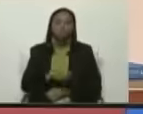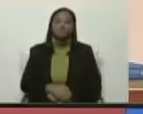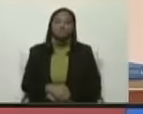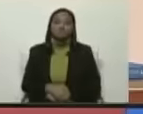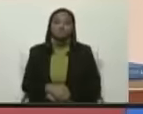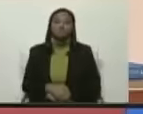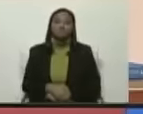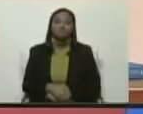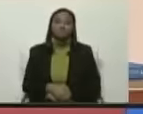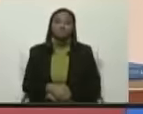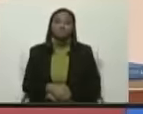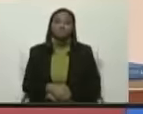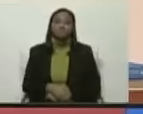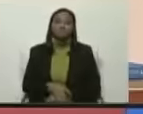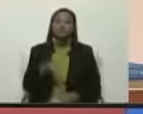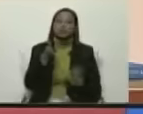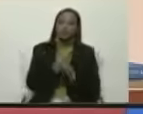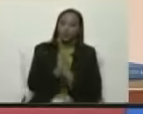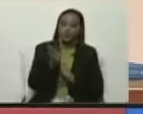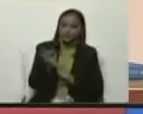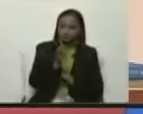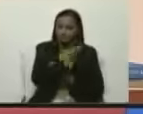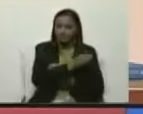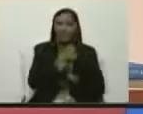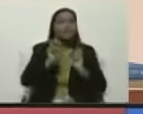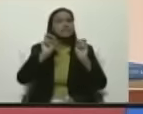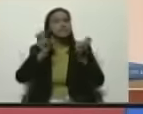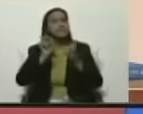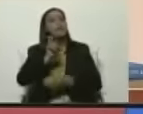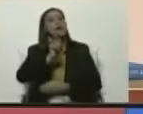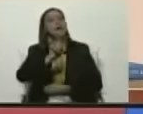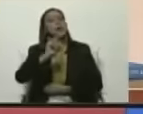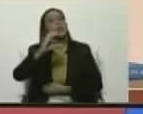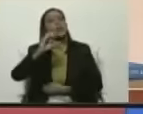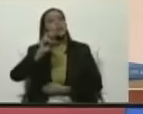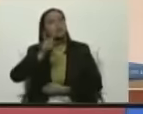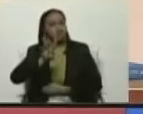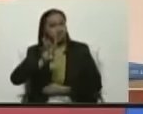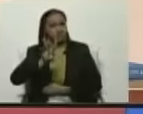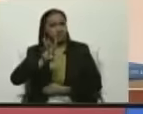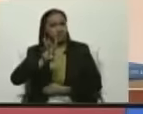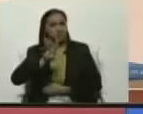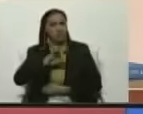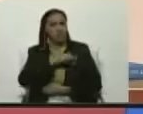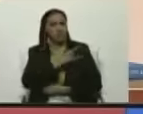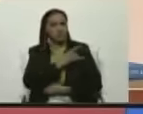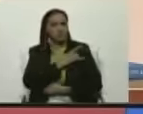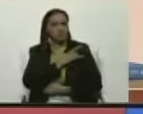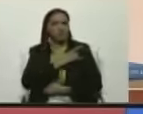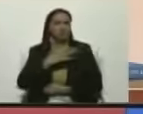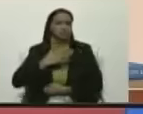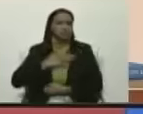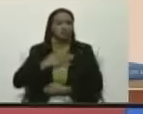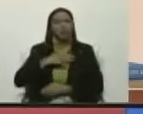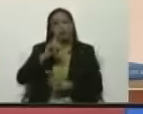respecto a lo de la UCB, yo respeto mucho, será porque yo amo mi academia militar,